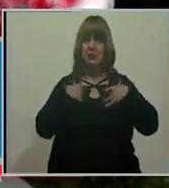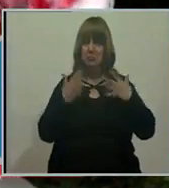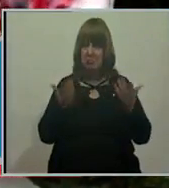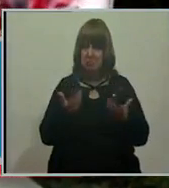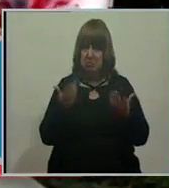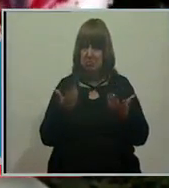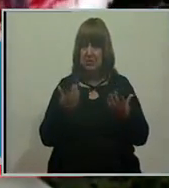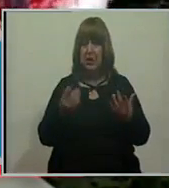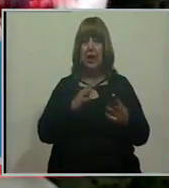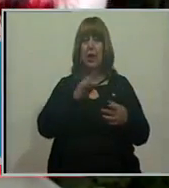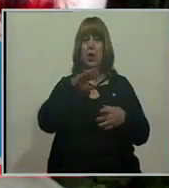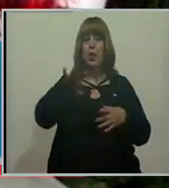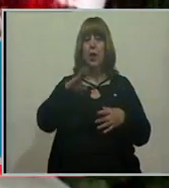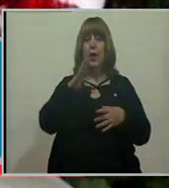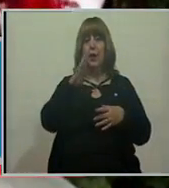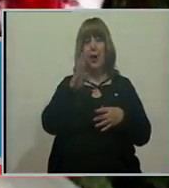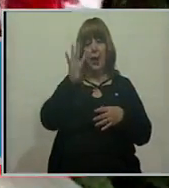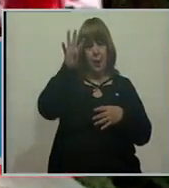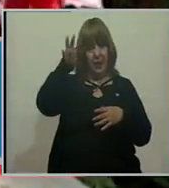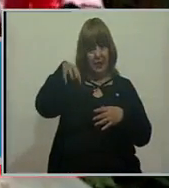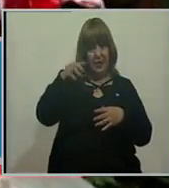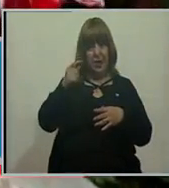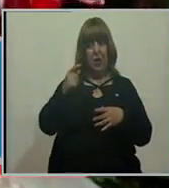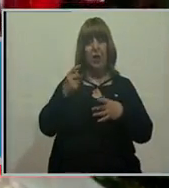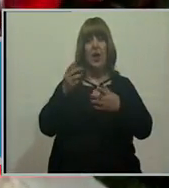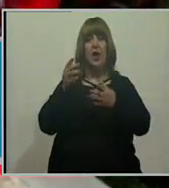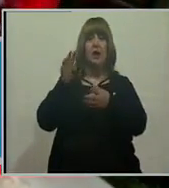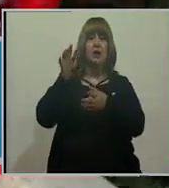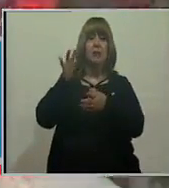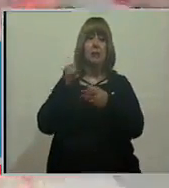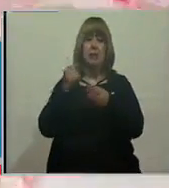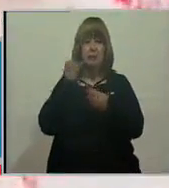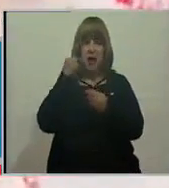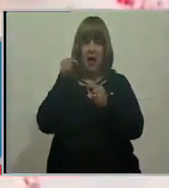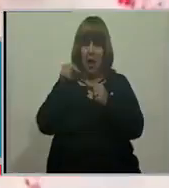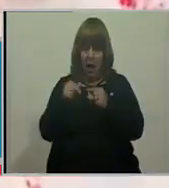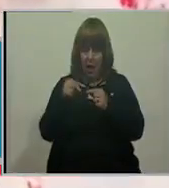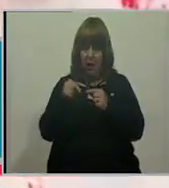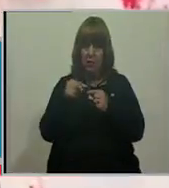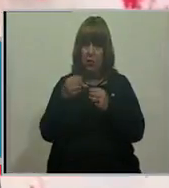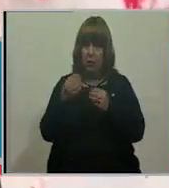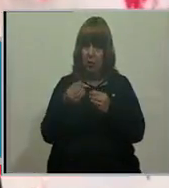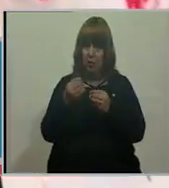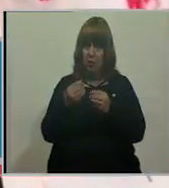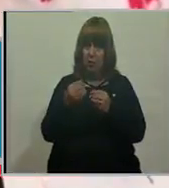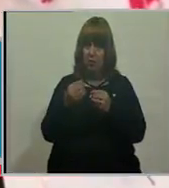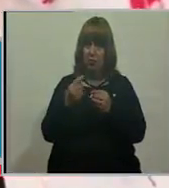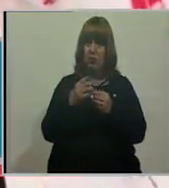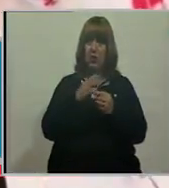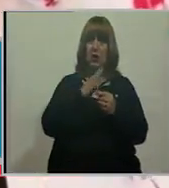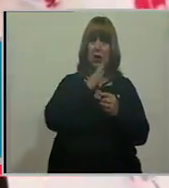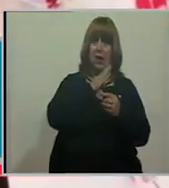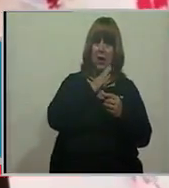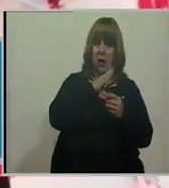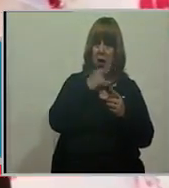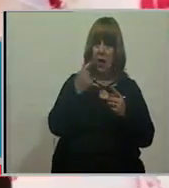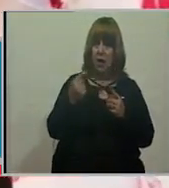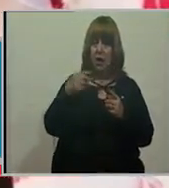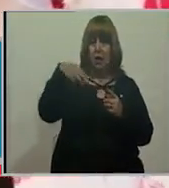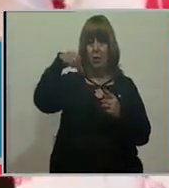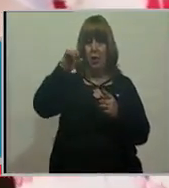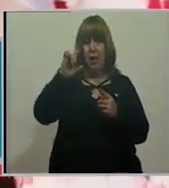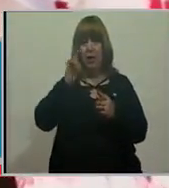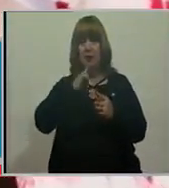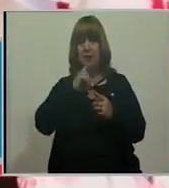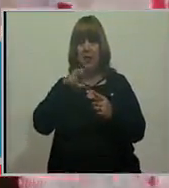Barcelona, fuera de donde estaba entrenando la selección nacional. Creo que este ya fue el punto máximo, porque esto se dio mientras la selección entrenaba, pasaba esto afuera.